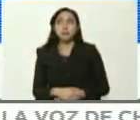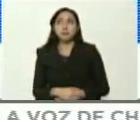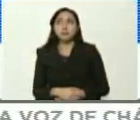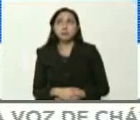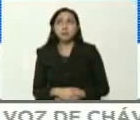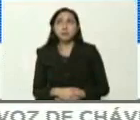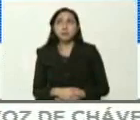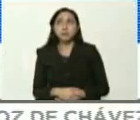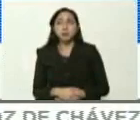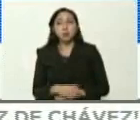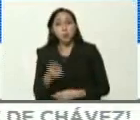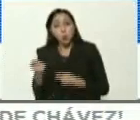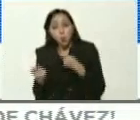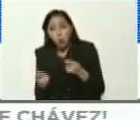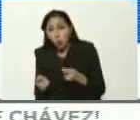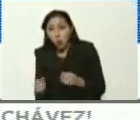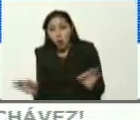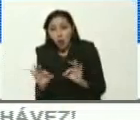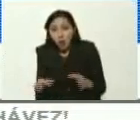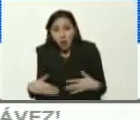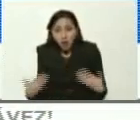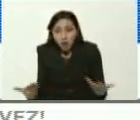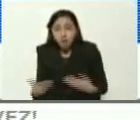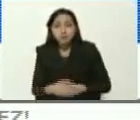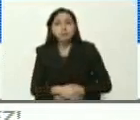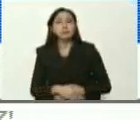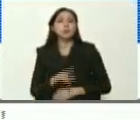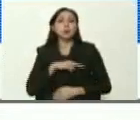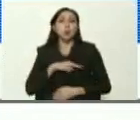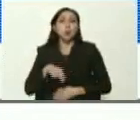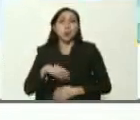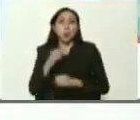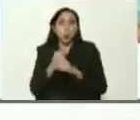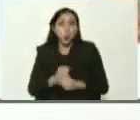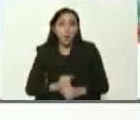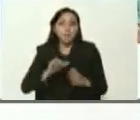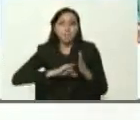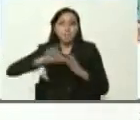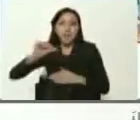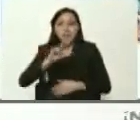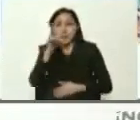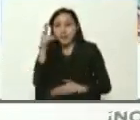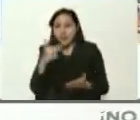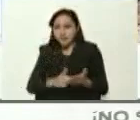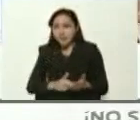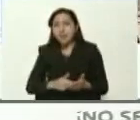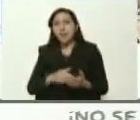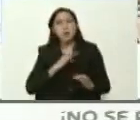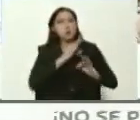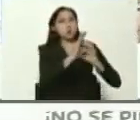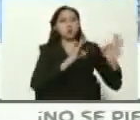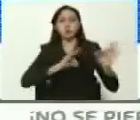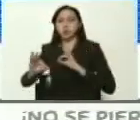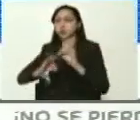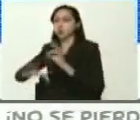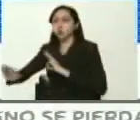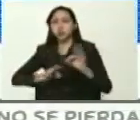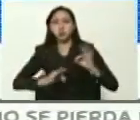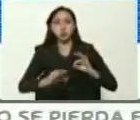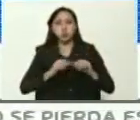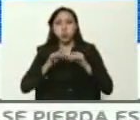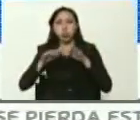Si no hubiéramos hecho eso, nosotros esperábamos un pico de 3.000, 4.000 contagios diarios.